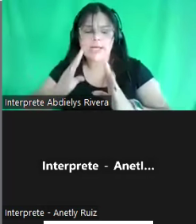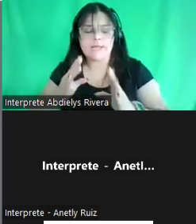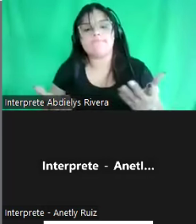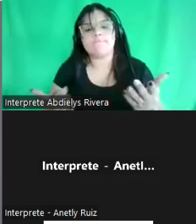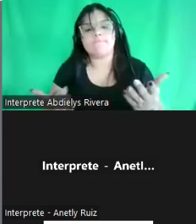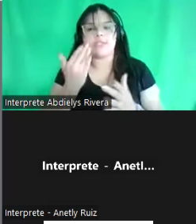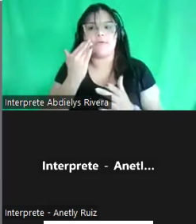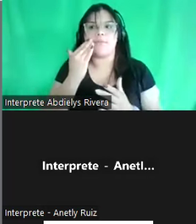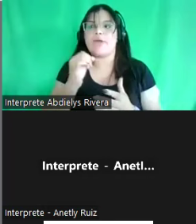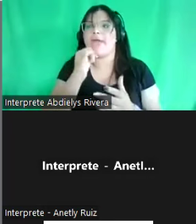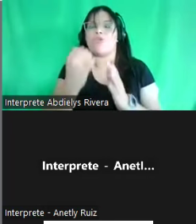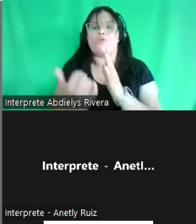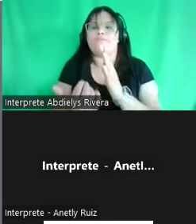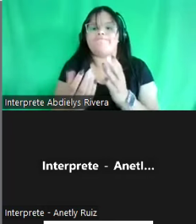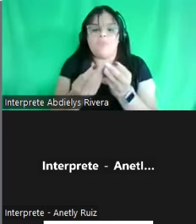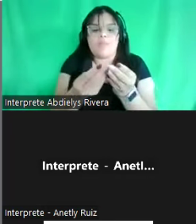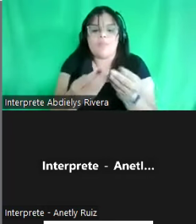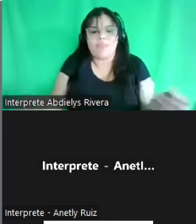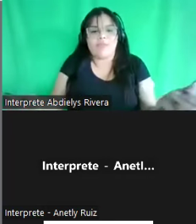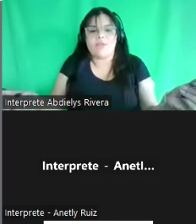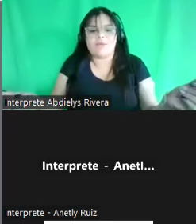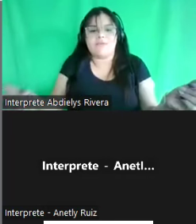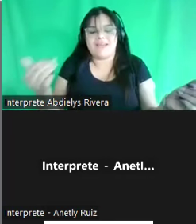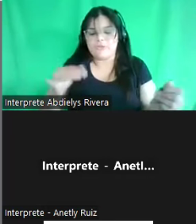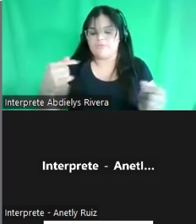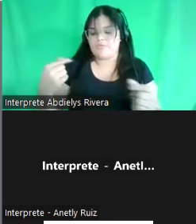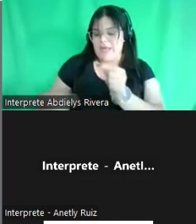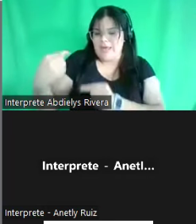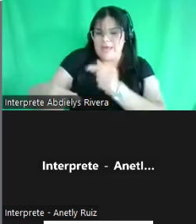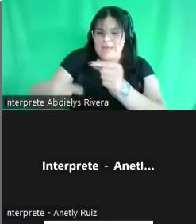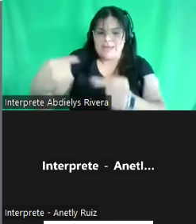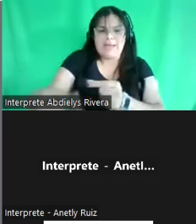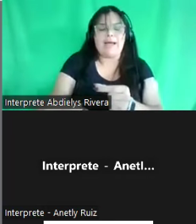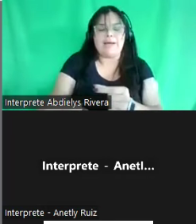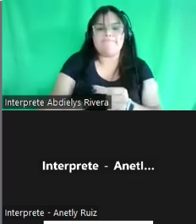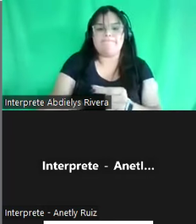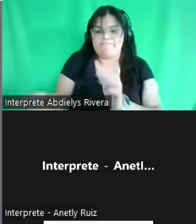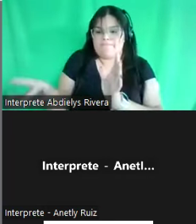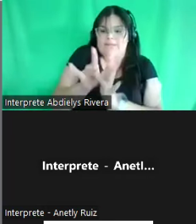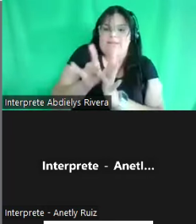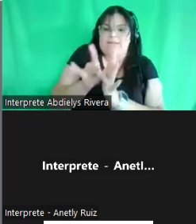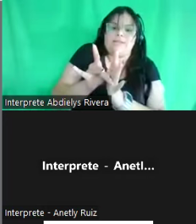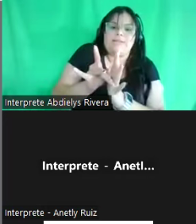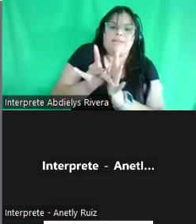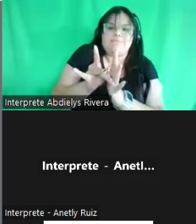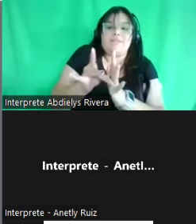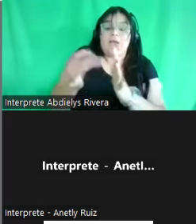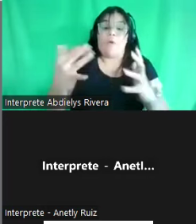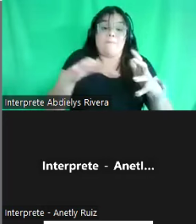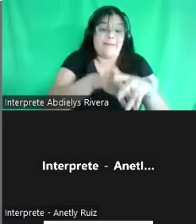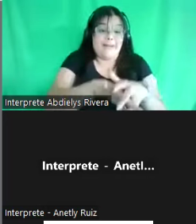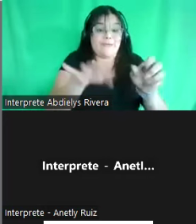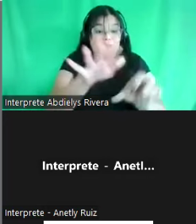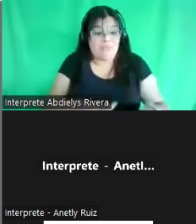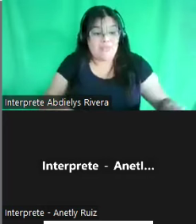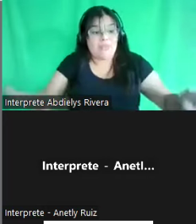enfermedad que es genética, ¿verdad? Basado en la genética de la persona, combinado con factores ambientales,